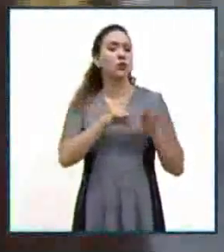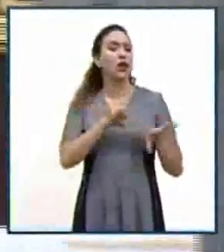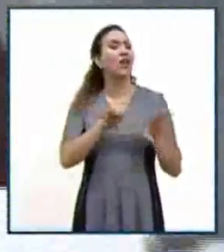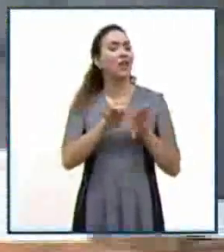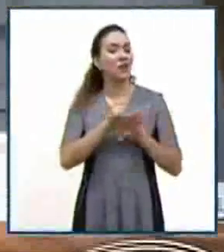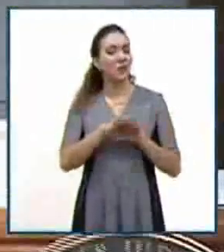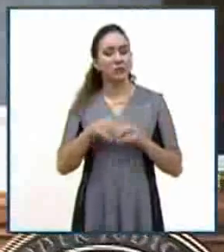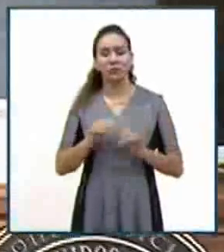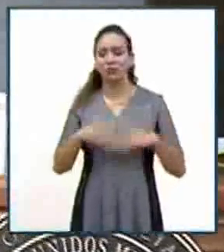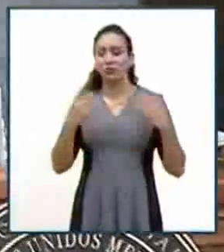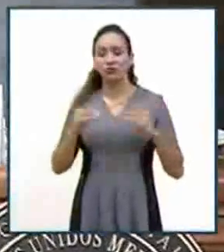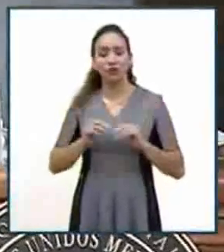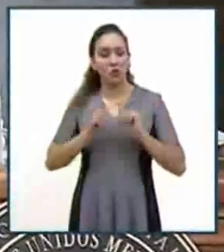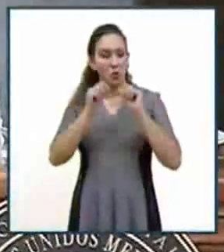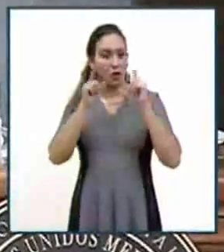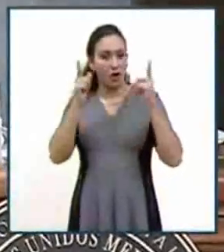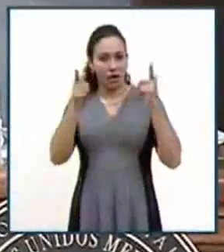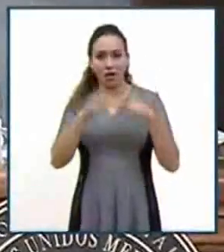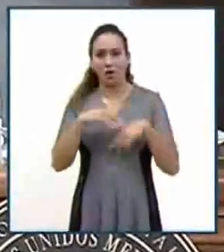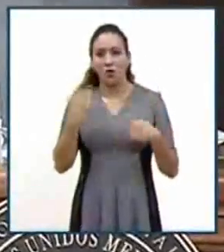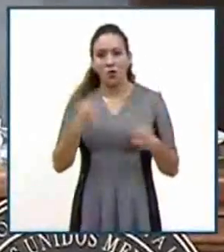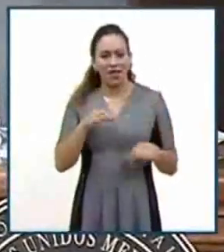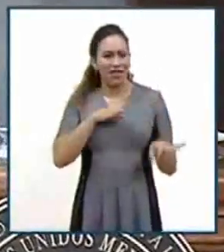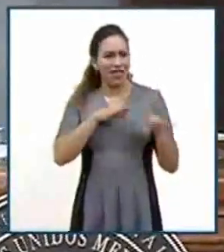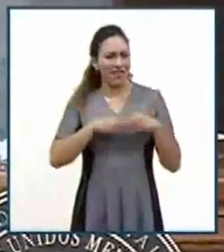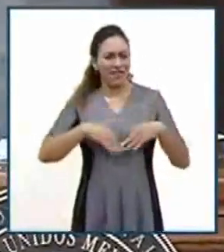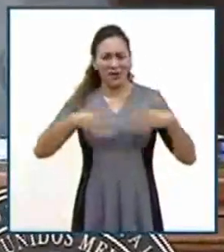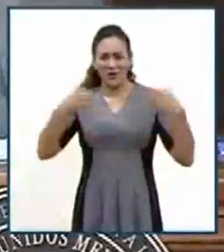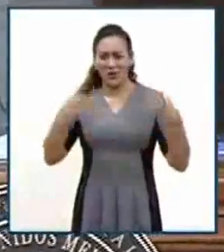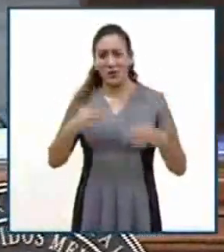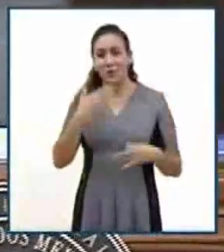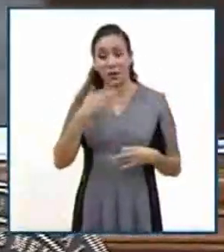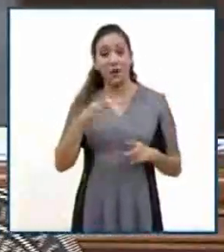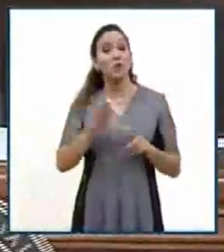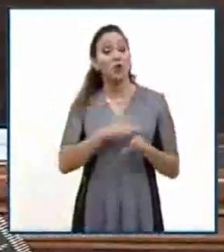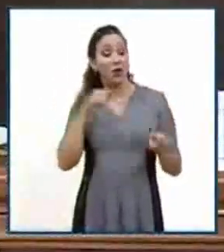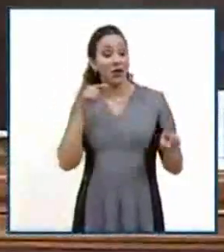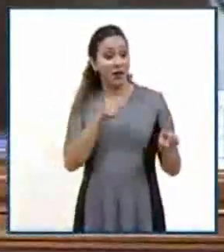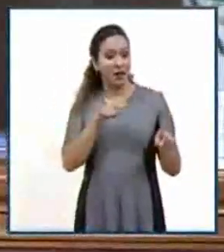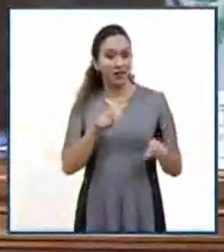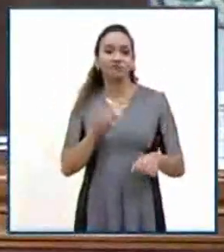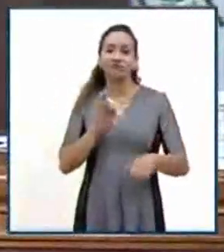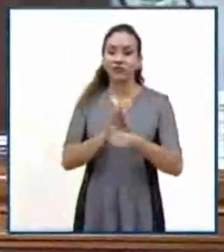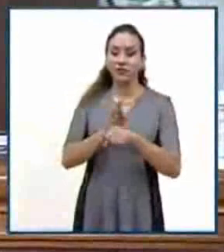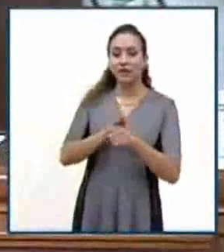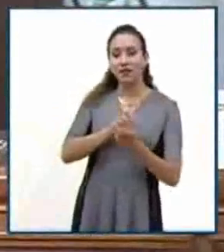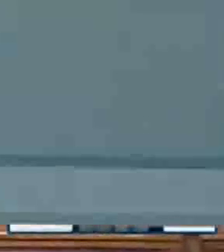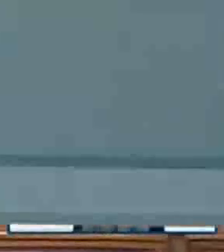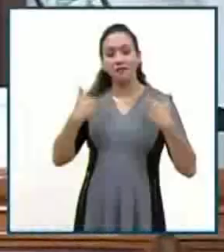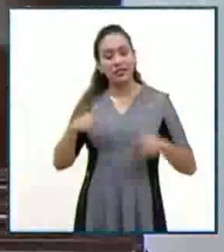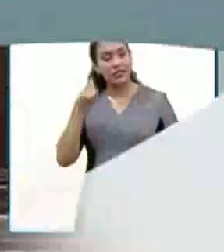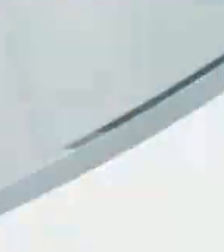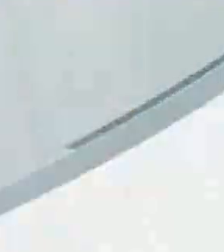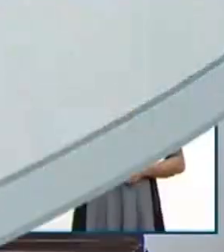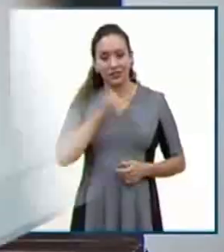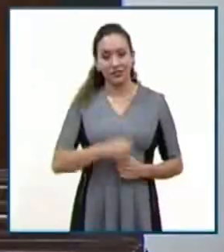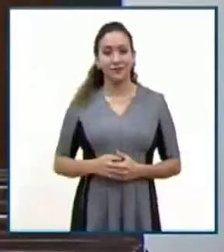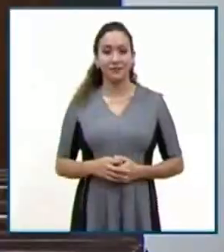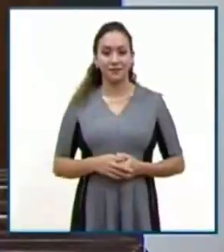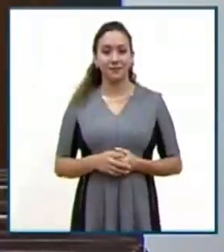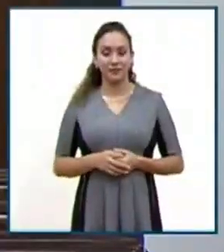por la Suprema Corte de Justicia de la Nación. También revisa el marco legal de los derechos de las víctimas, tales como el derecho a la verdad, a